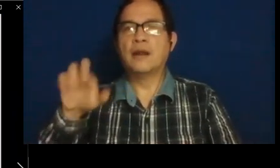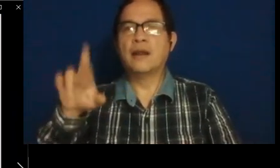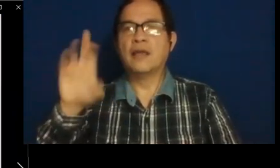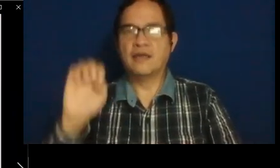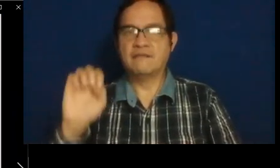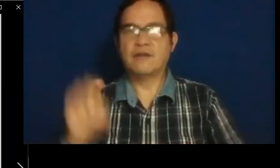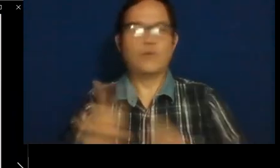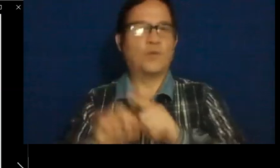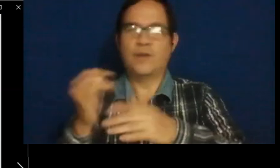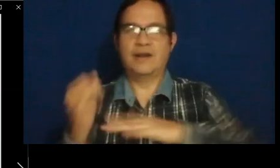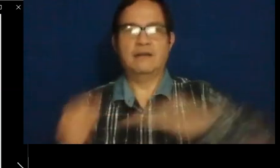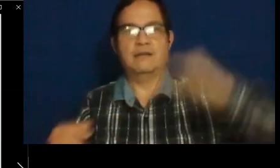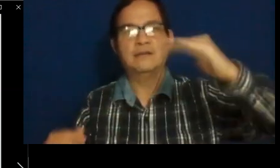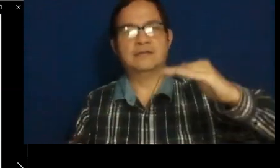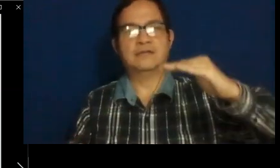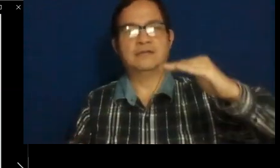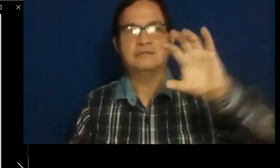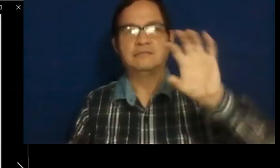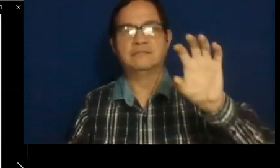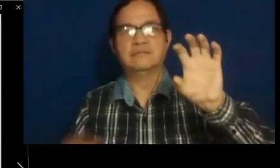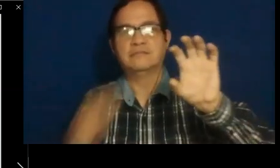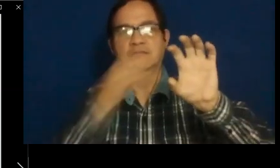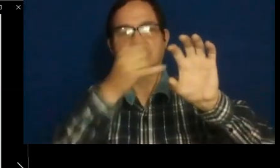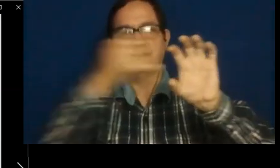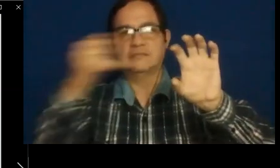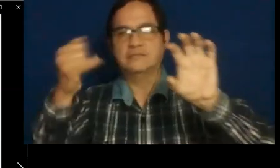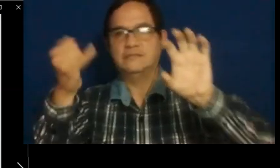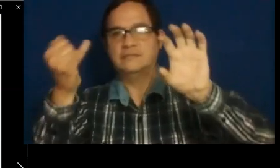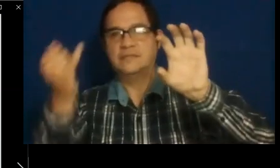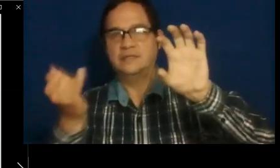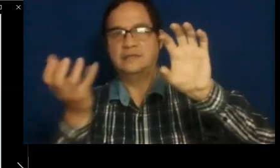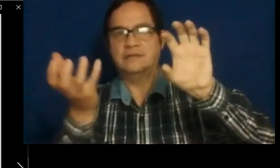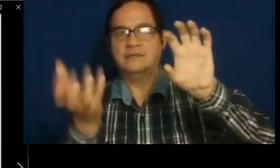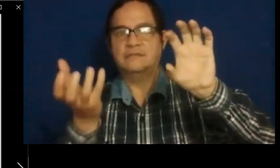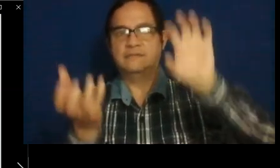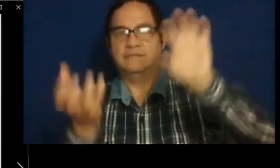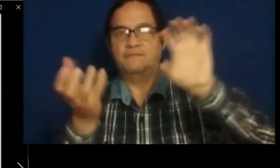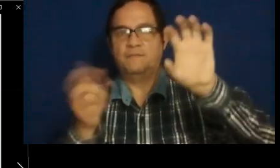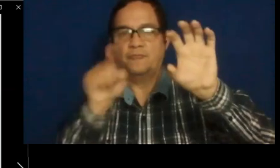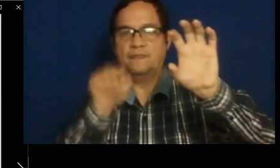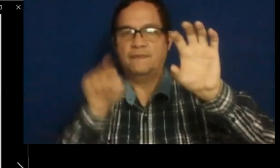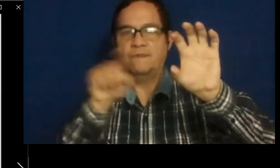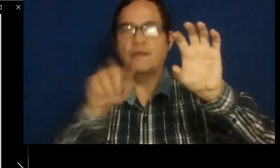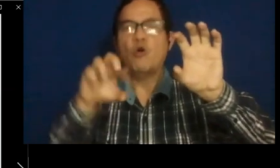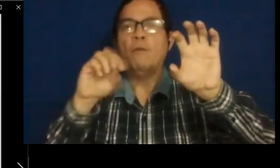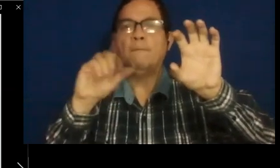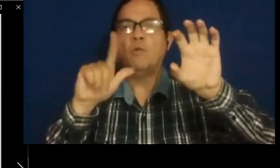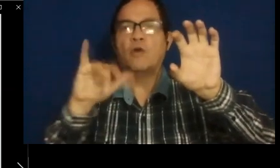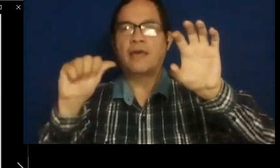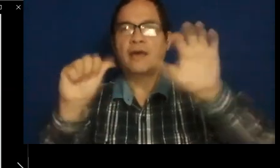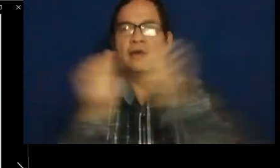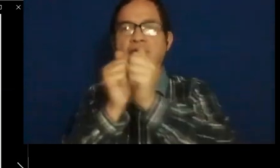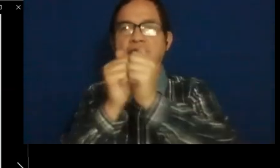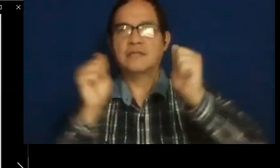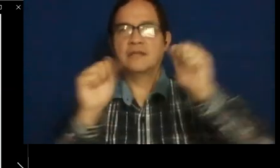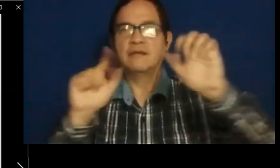masa 1 atada a través de una cuerda con una masa 2 gracias a una polea sin fricción. ¿Listo? El diagrama de cuerpo